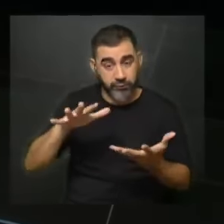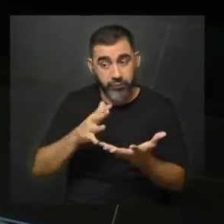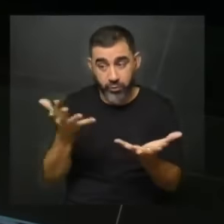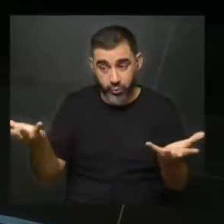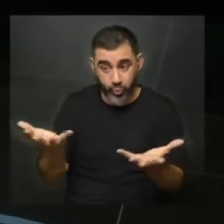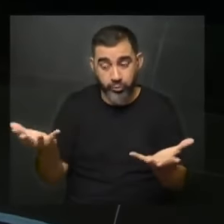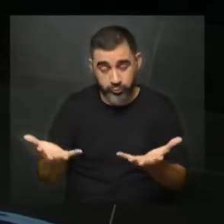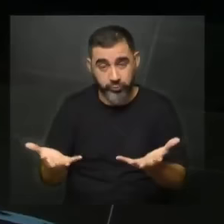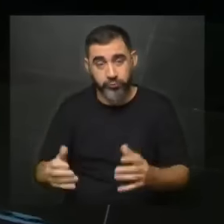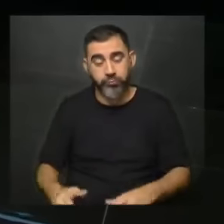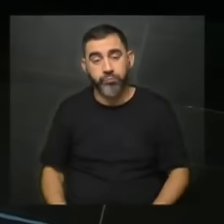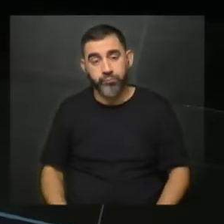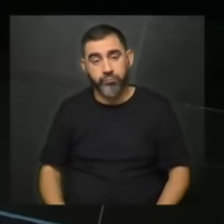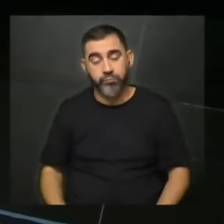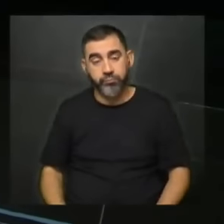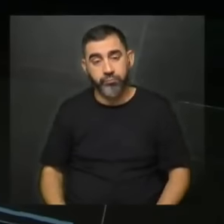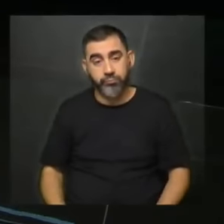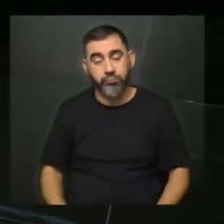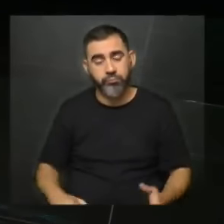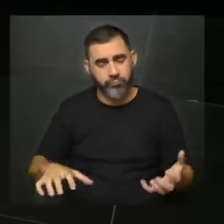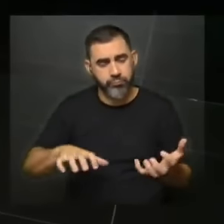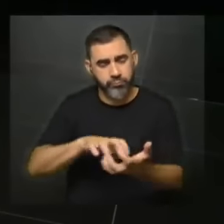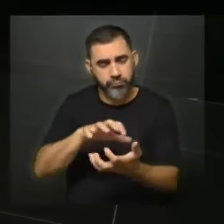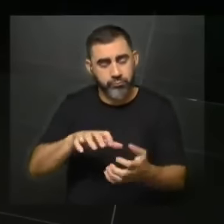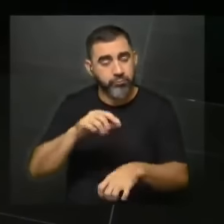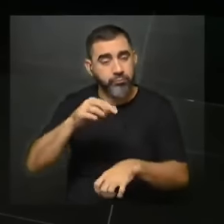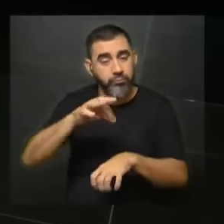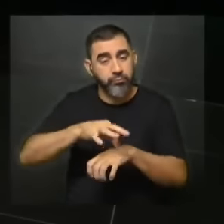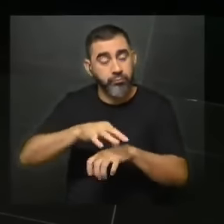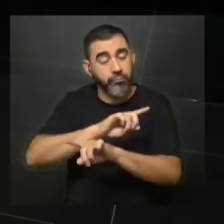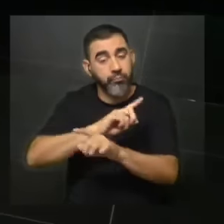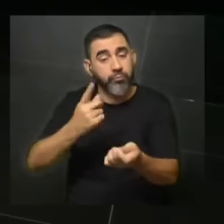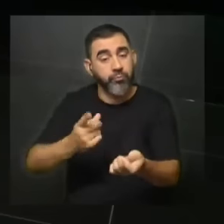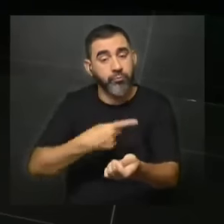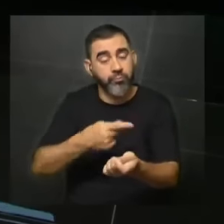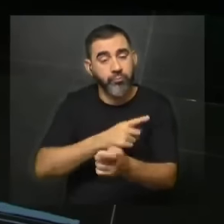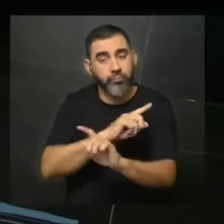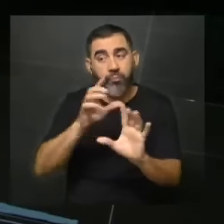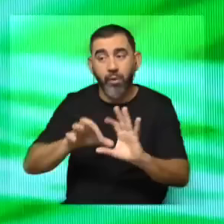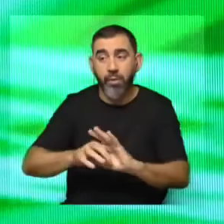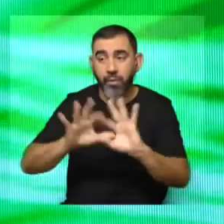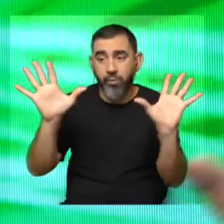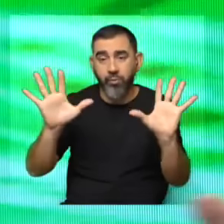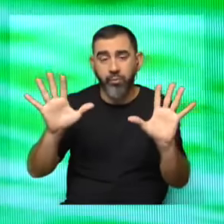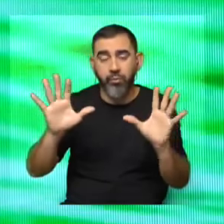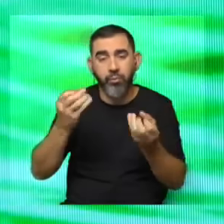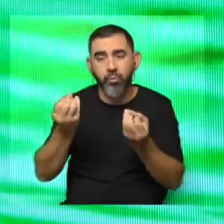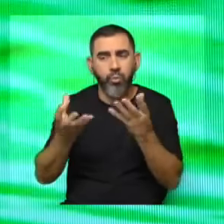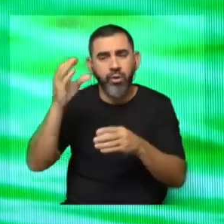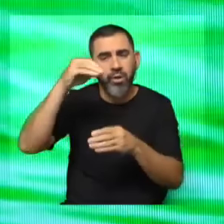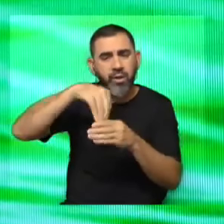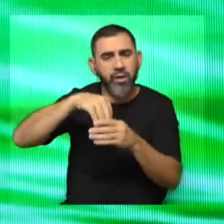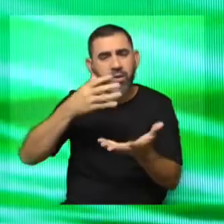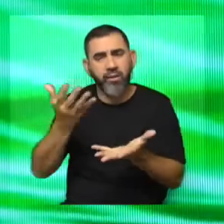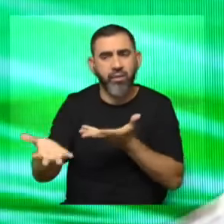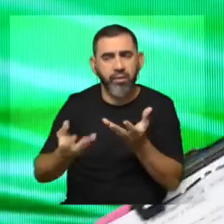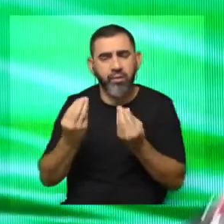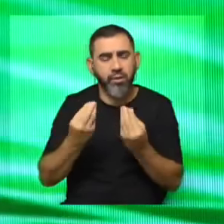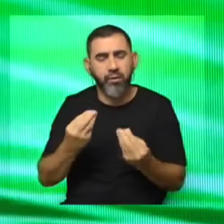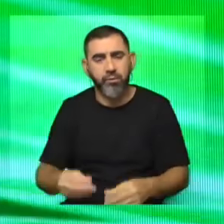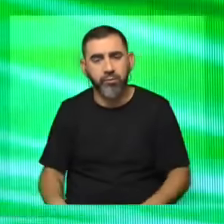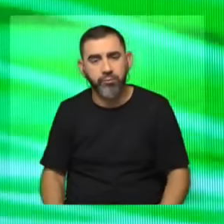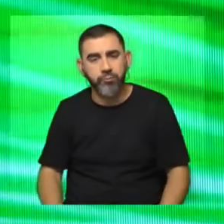nosotros nos llega es una situación compleja los médicos no estamos acostumbrados y No deberíamos en una democracia trabajar con genera oao